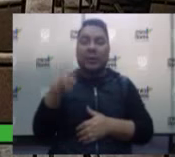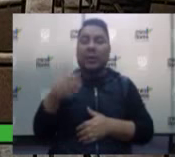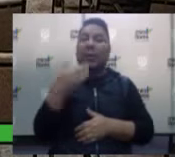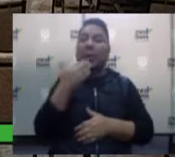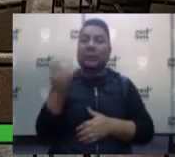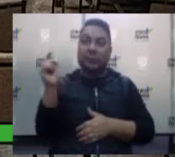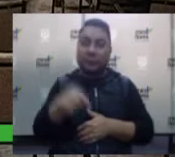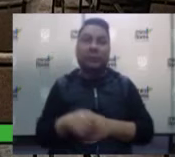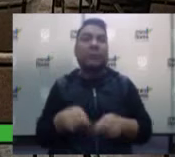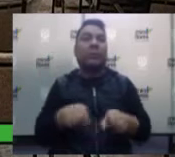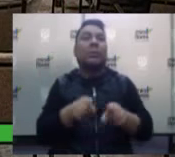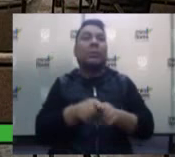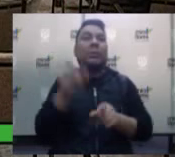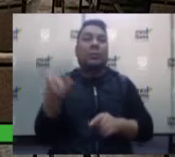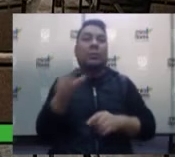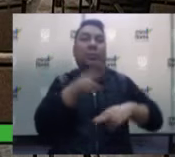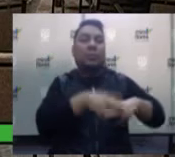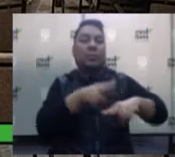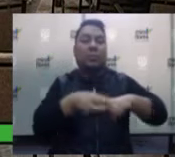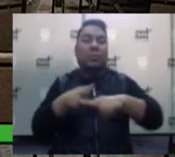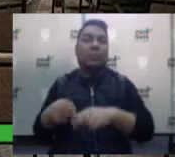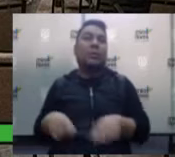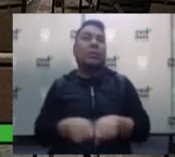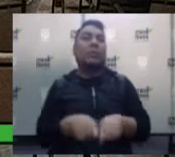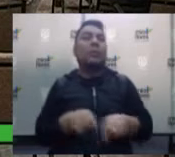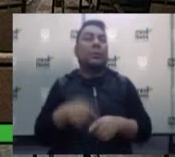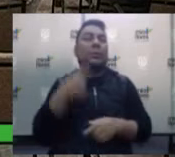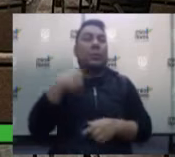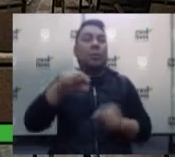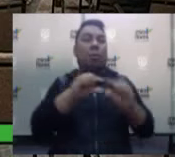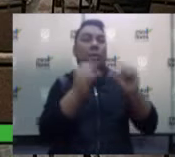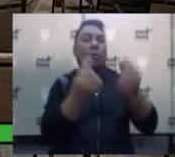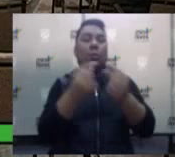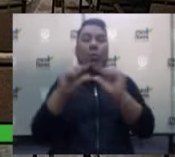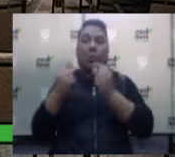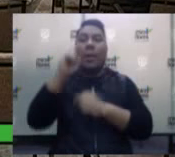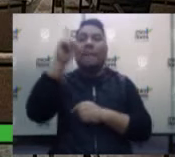hoy, y a los miembros de la mesa y a los miembros de las agrupaciones